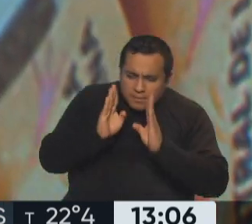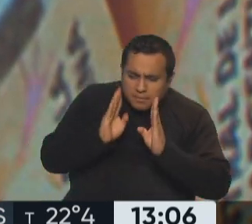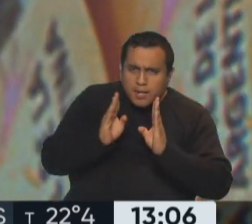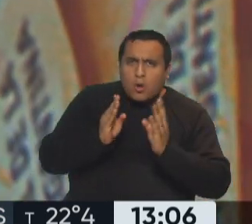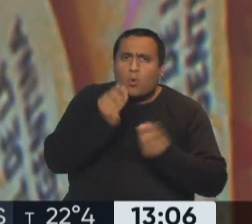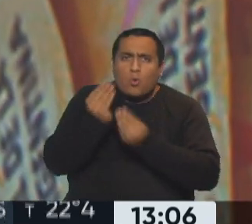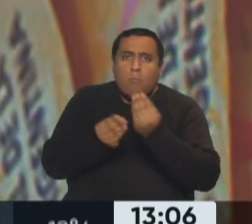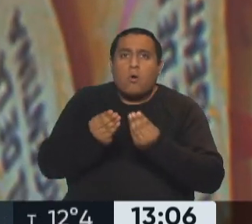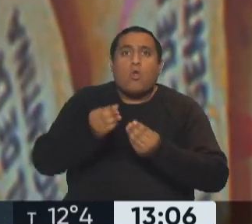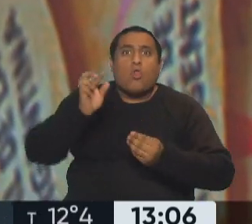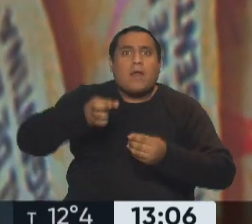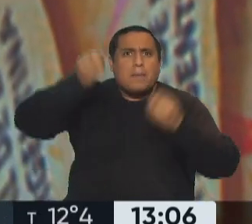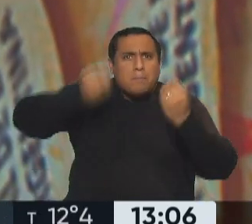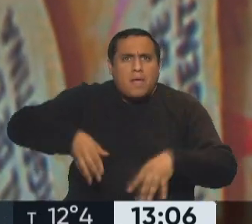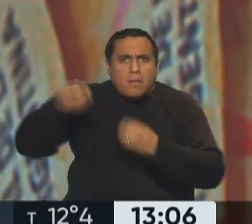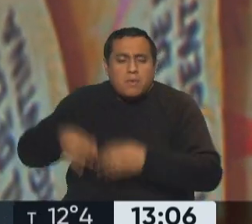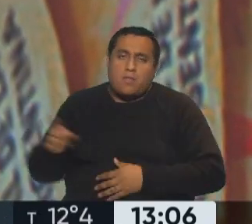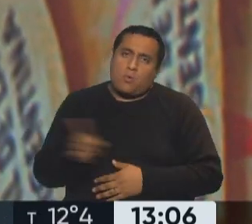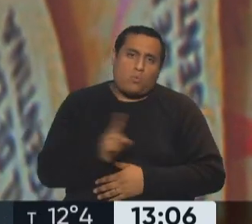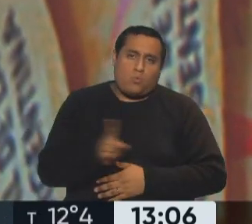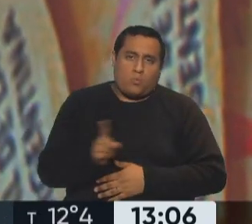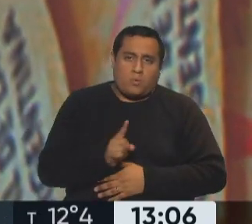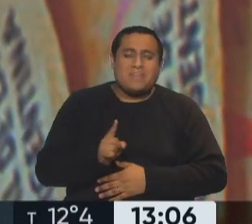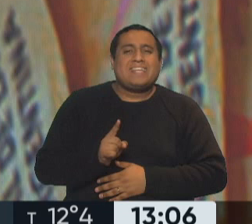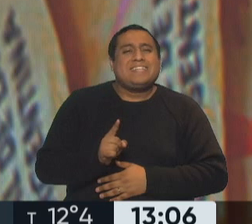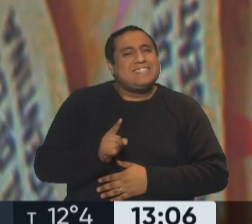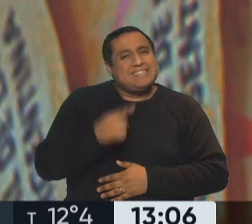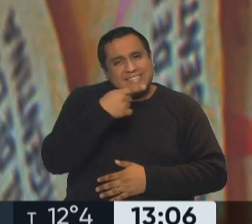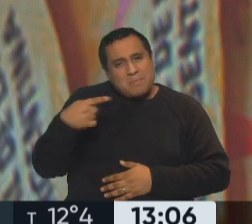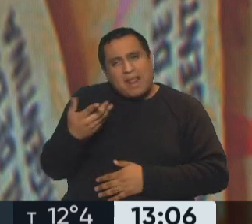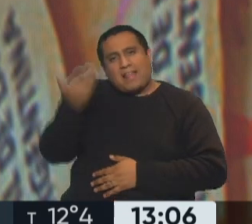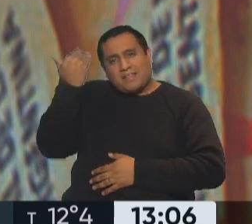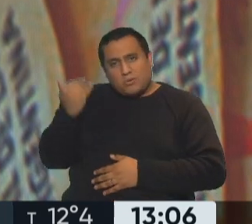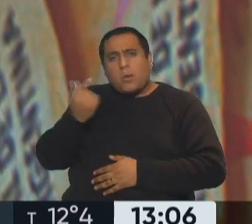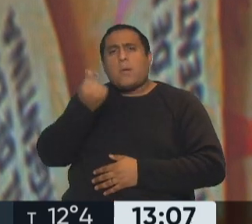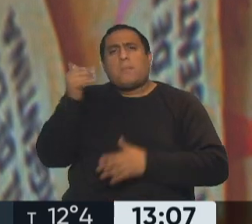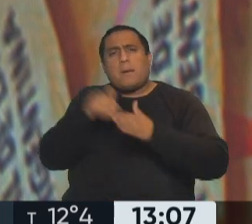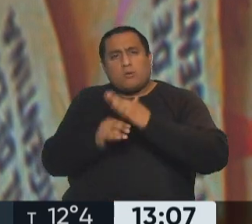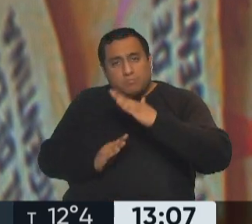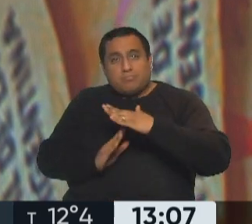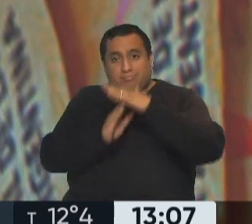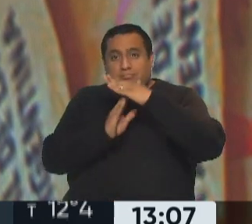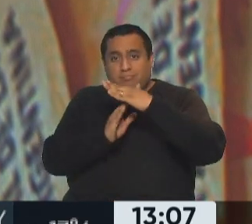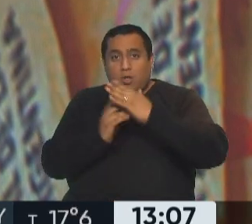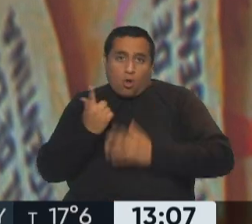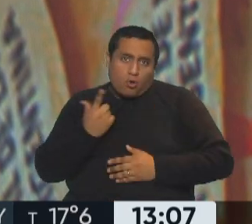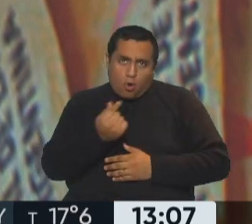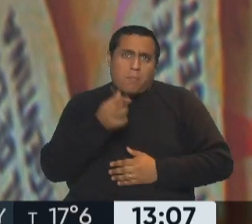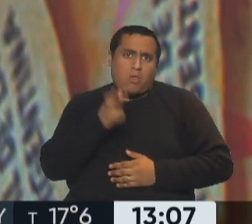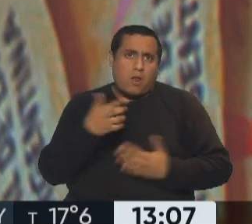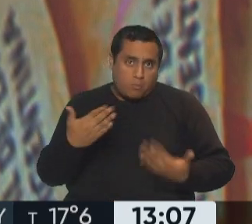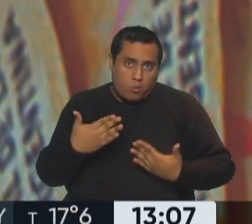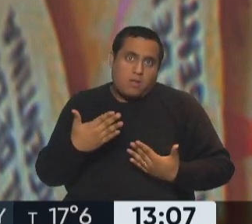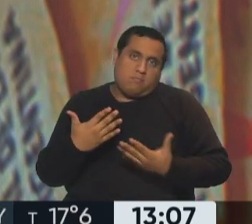bueno, no se pierdan reservas. Finalmente, lo que había ocurrido la semana anterior con el Banco Central pudiendo comprar reservas, algo que nos